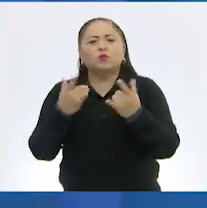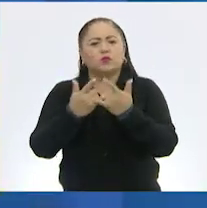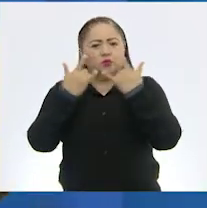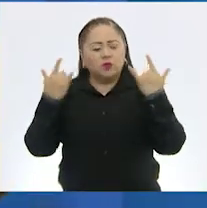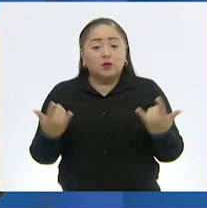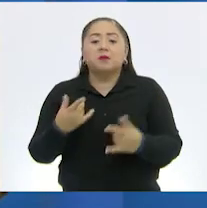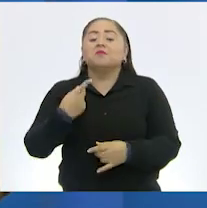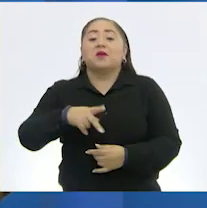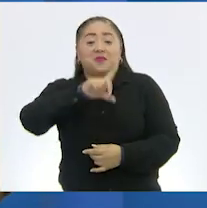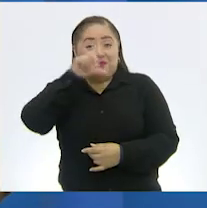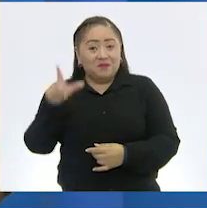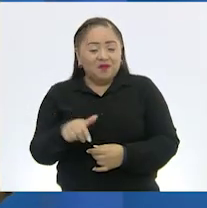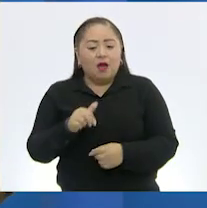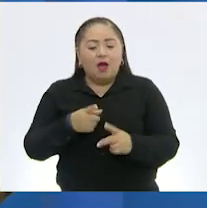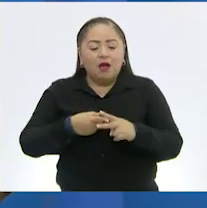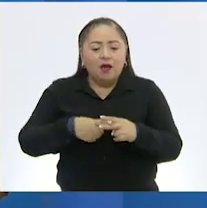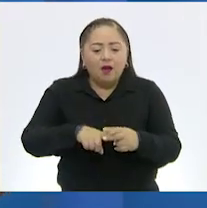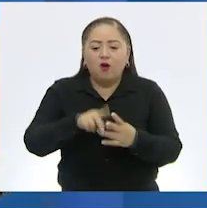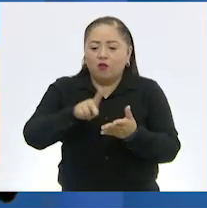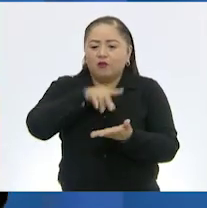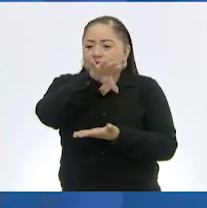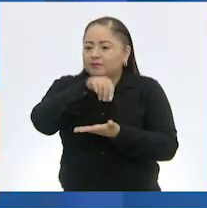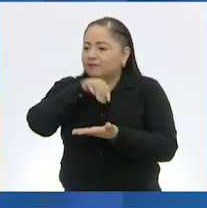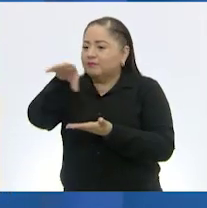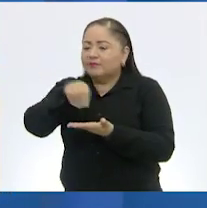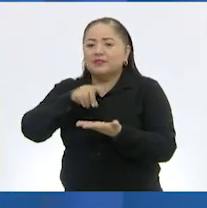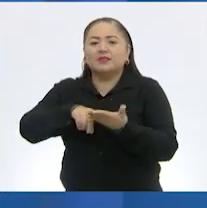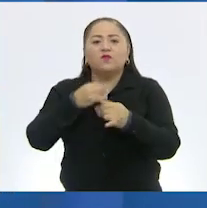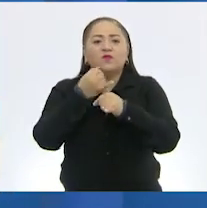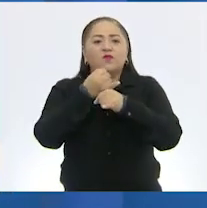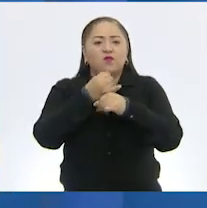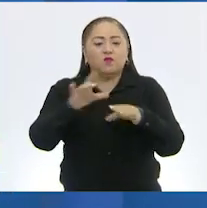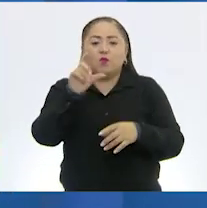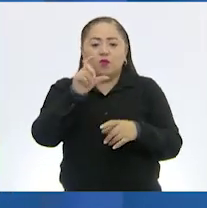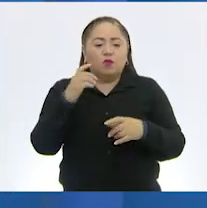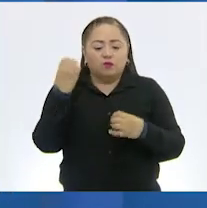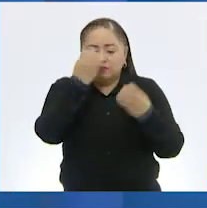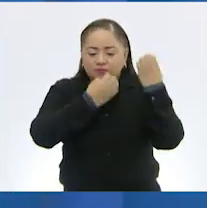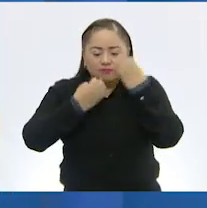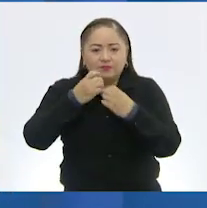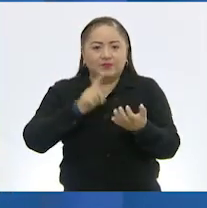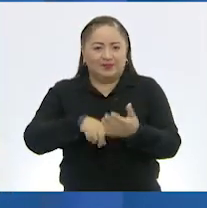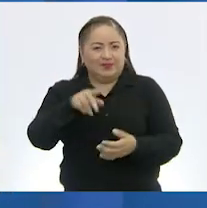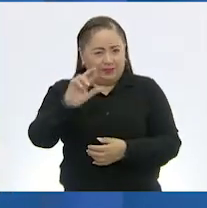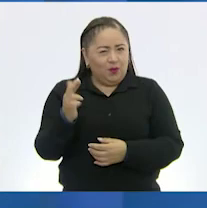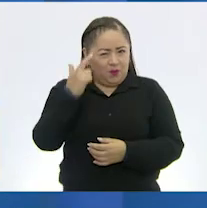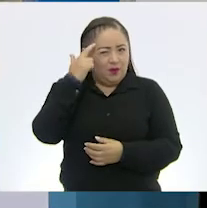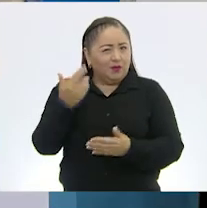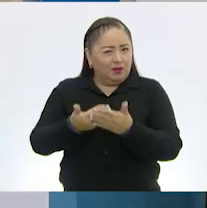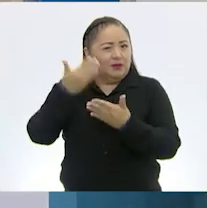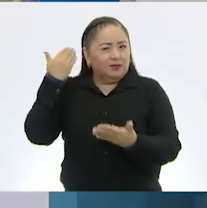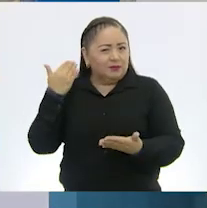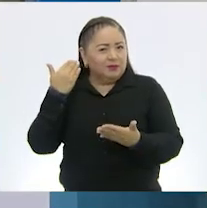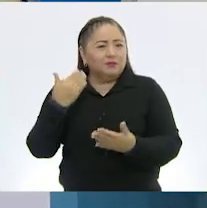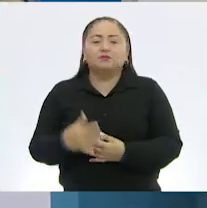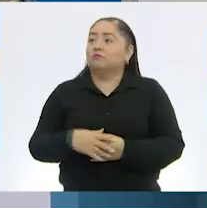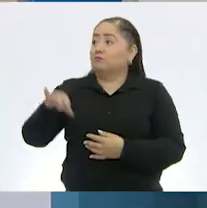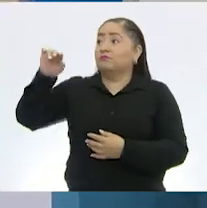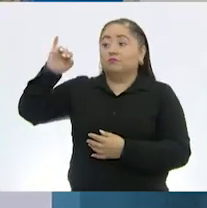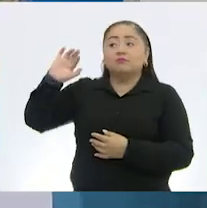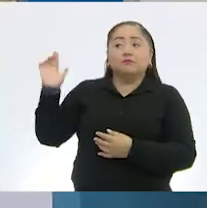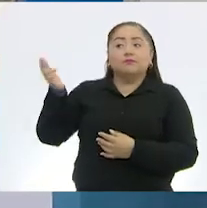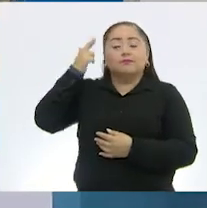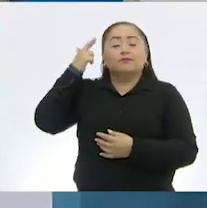y finalmente empezamos a recopilar nuestra información al revisar esas fuentes. ¿Se acuerdan? Sí, maestra.